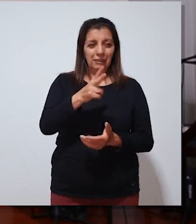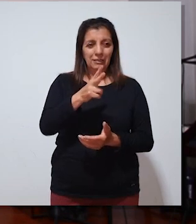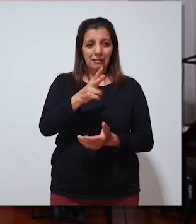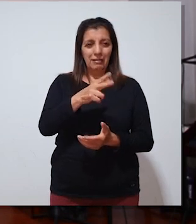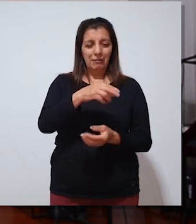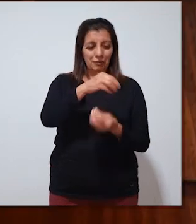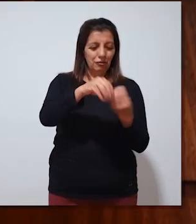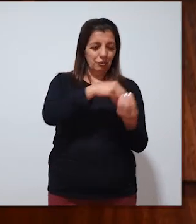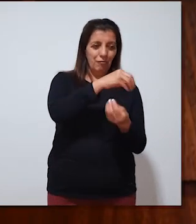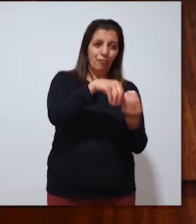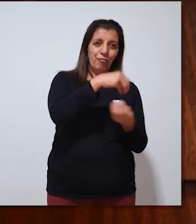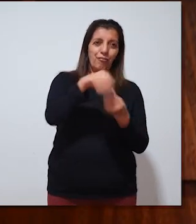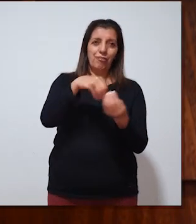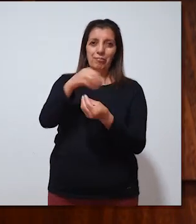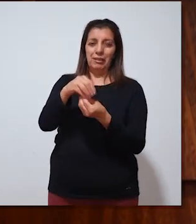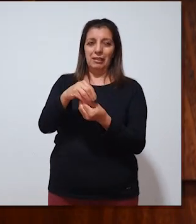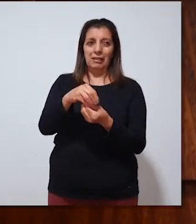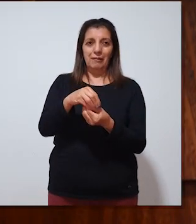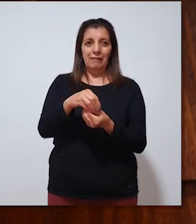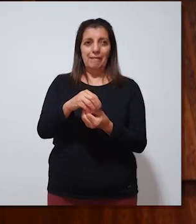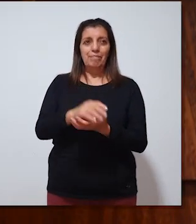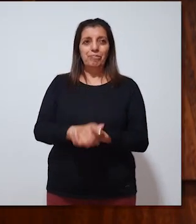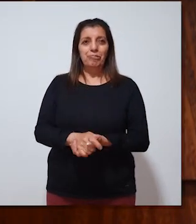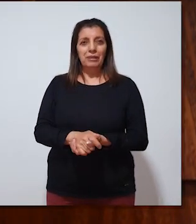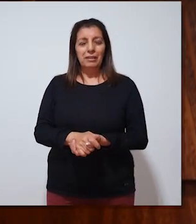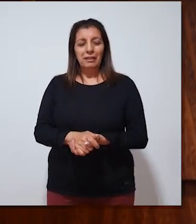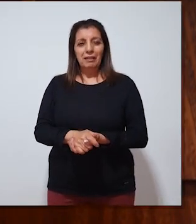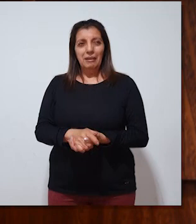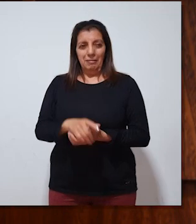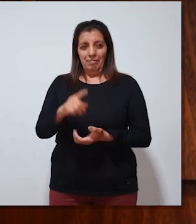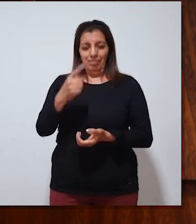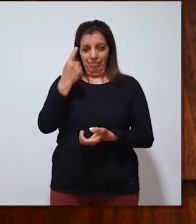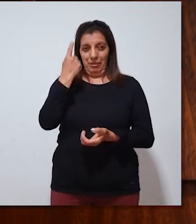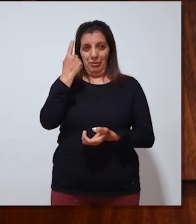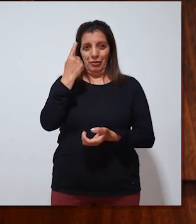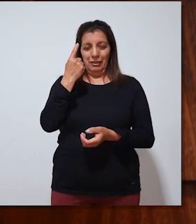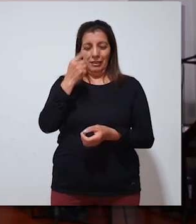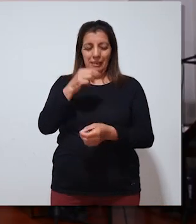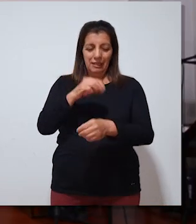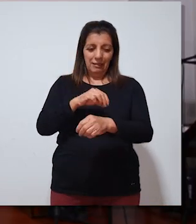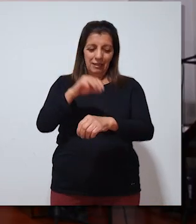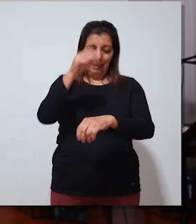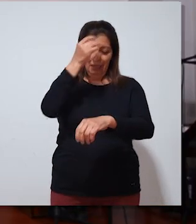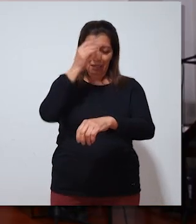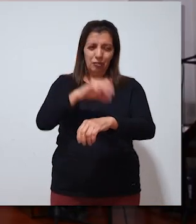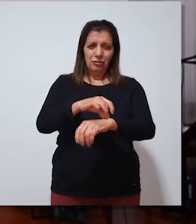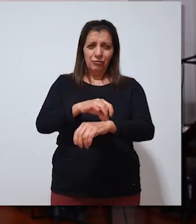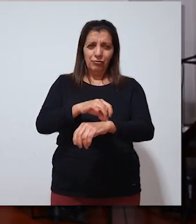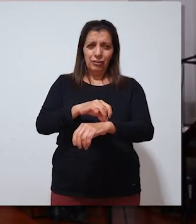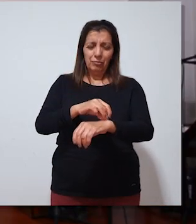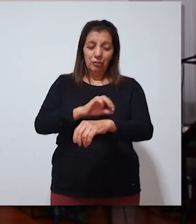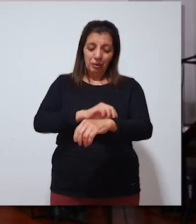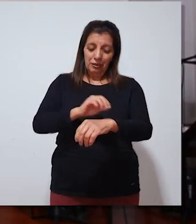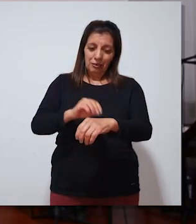las familias. Especialmente estoy pensando en los enfermos de toda enfermedad y particularmente los